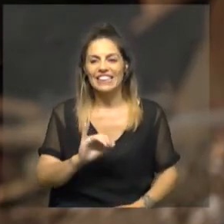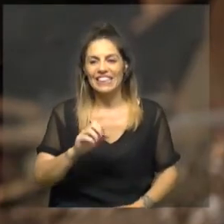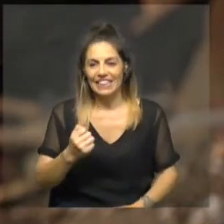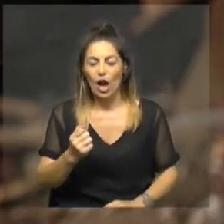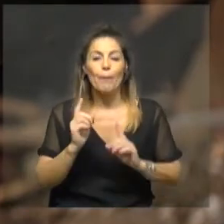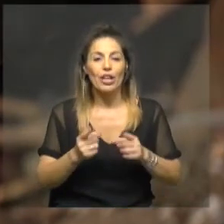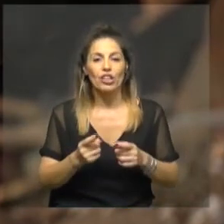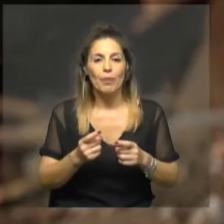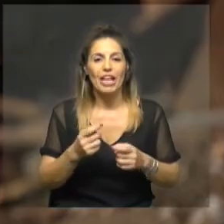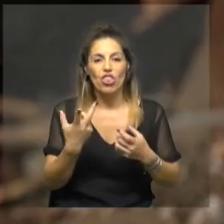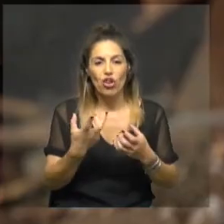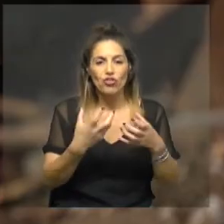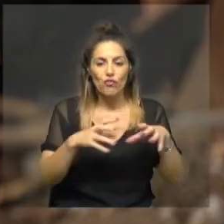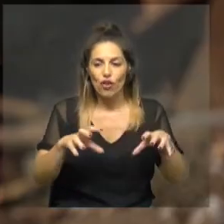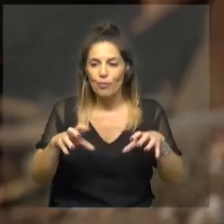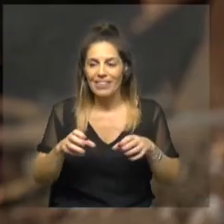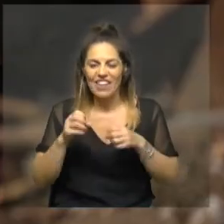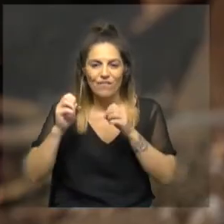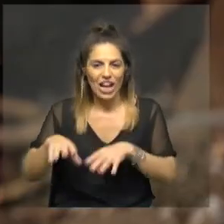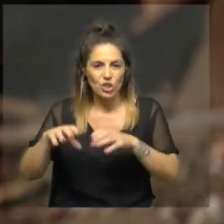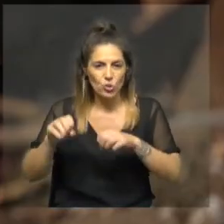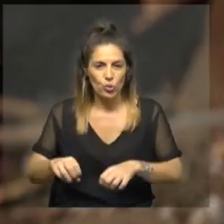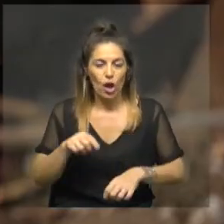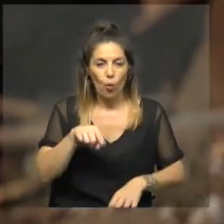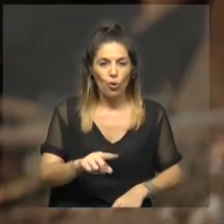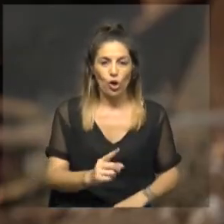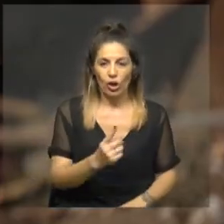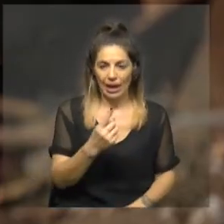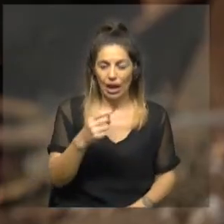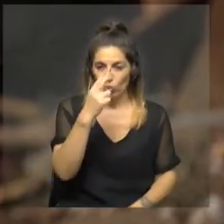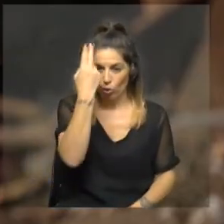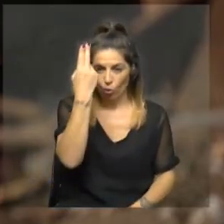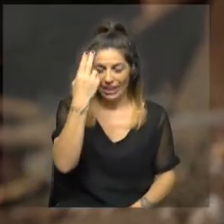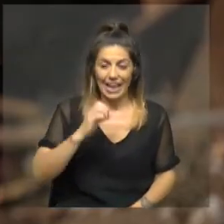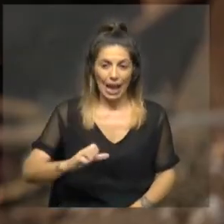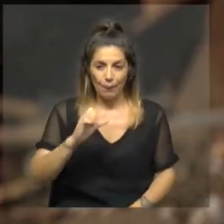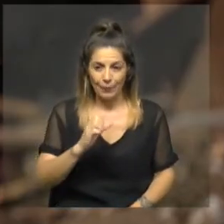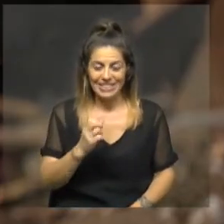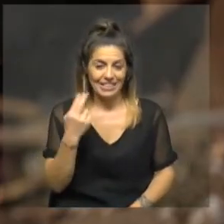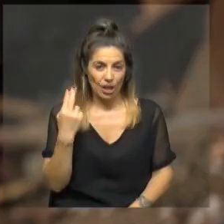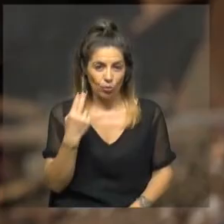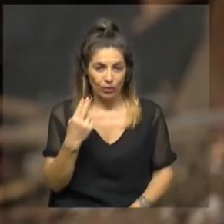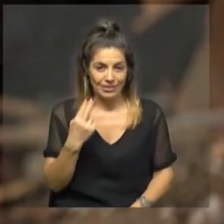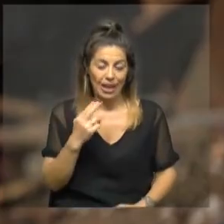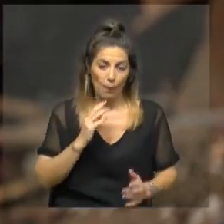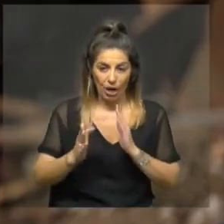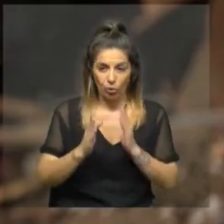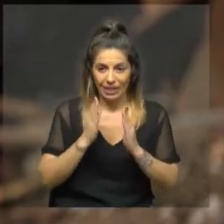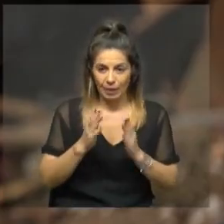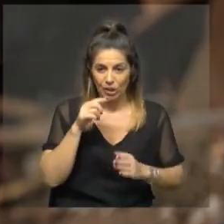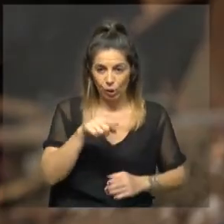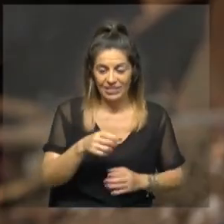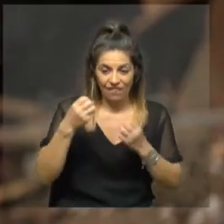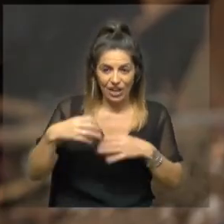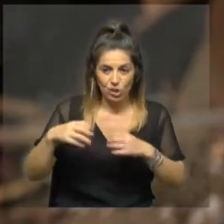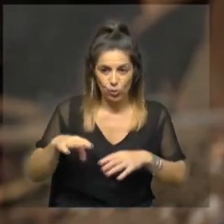grandes tipos de residuos. Hay algunos que nosotros sí tenemos en el Uruguay, gestores autorizados para poder darle una disposición final a los mismos,